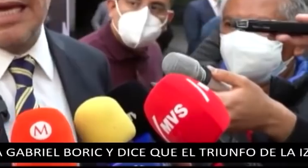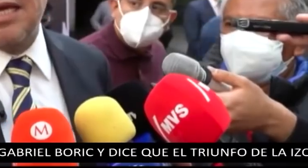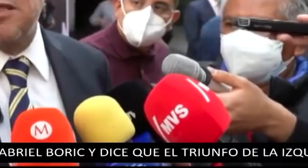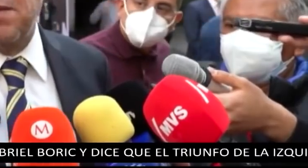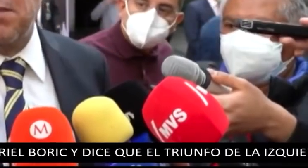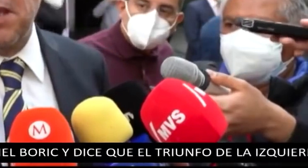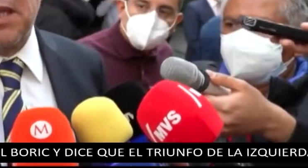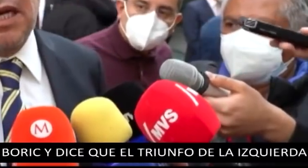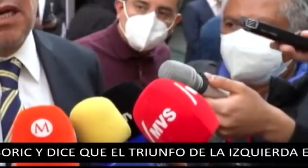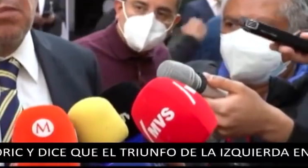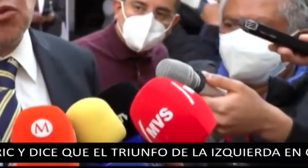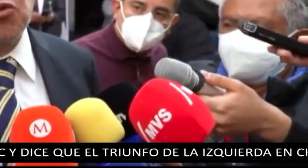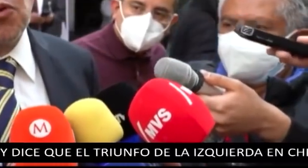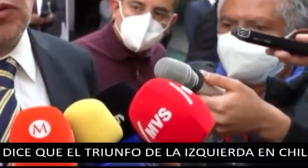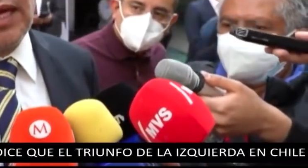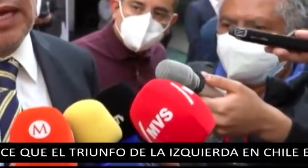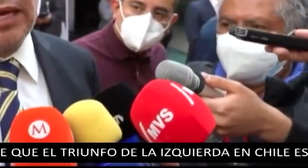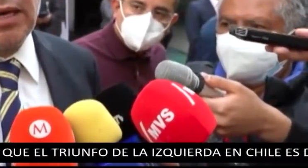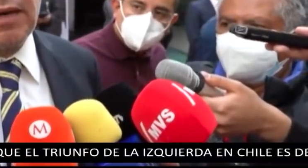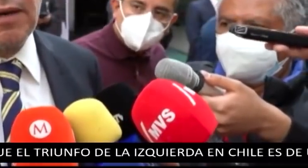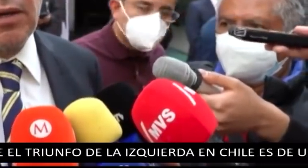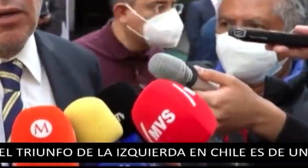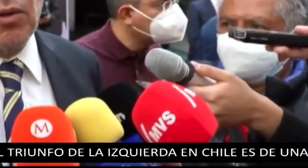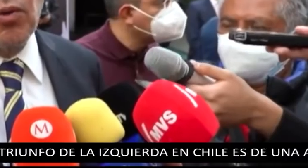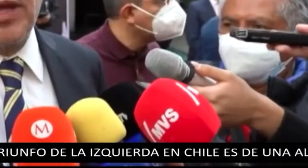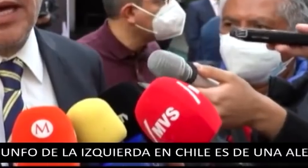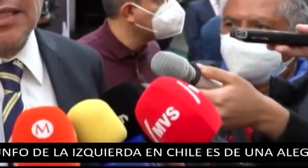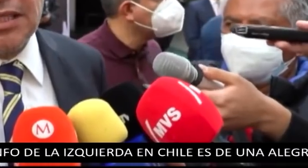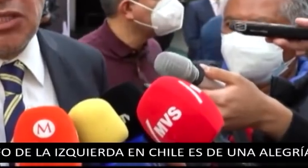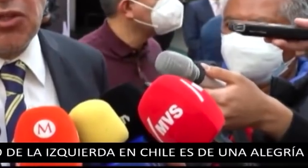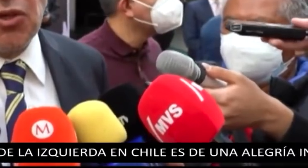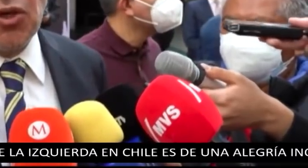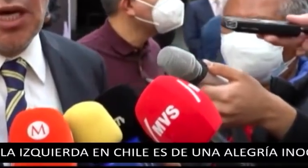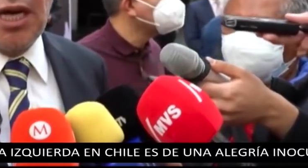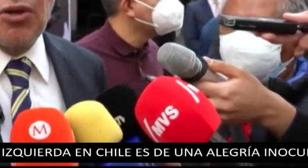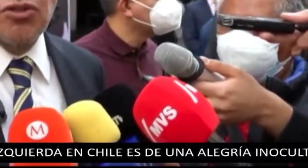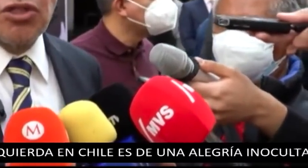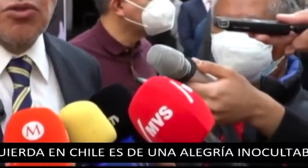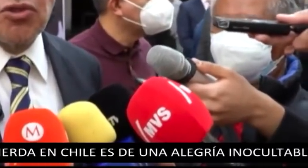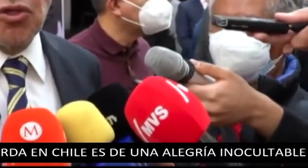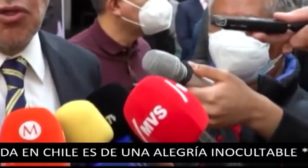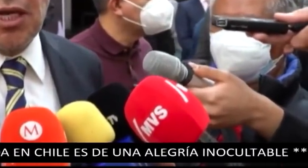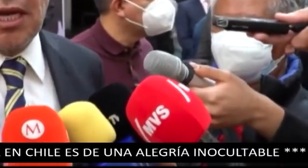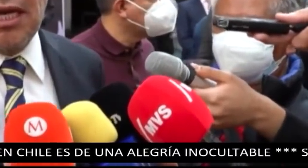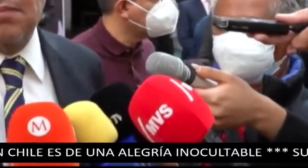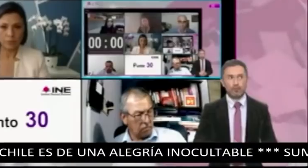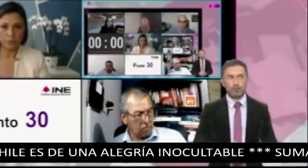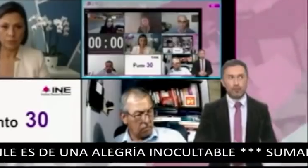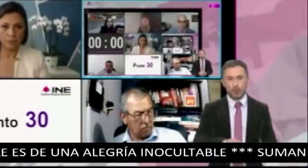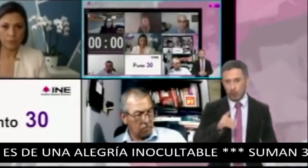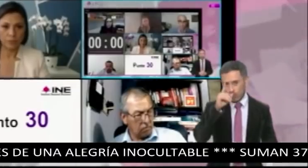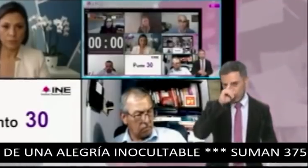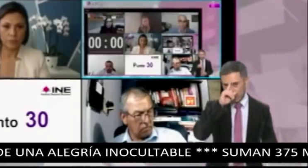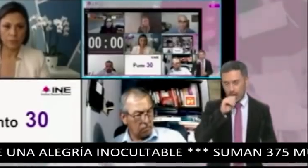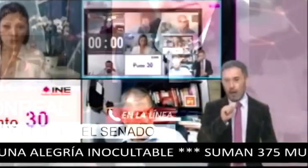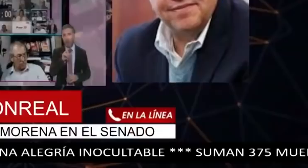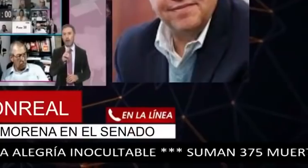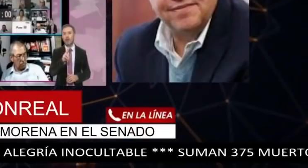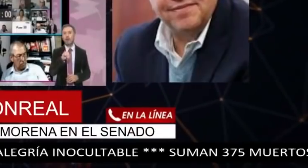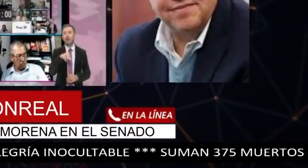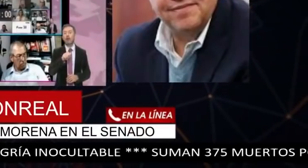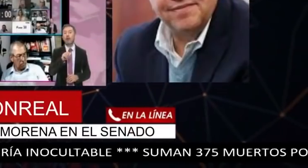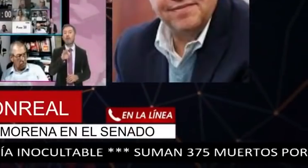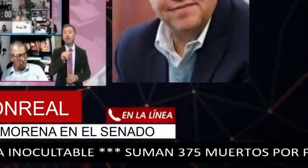de consejeros, ha tenido un comportamiento muy atípico contra